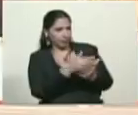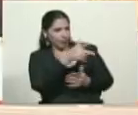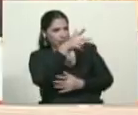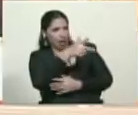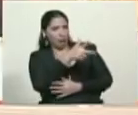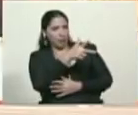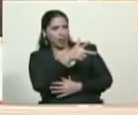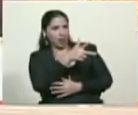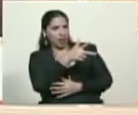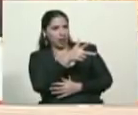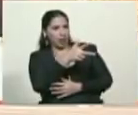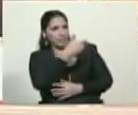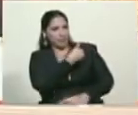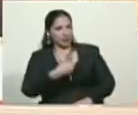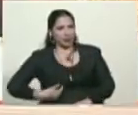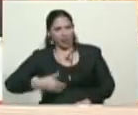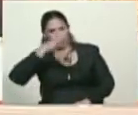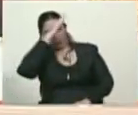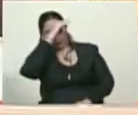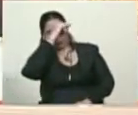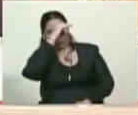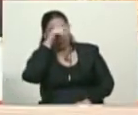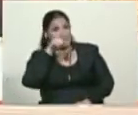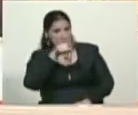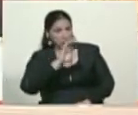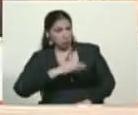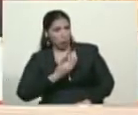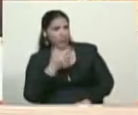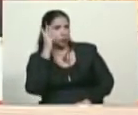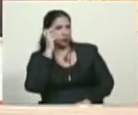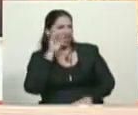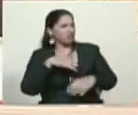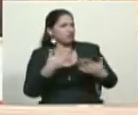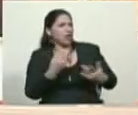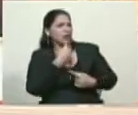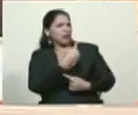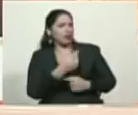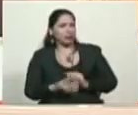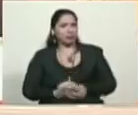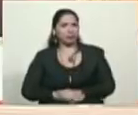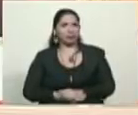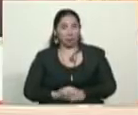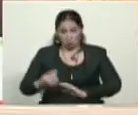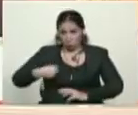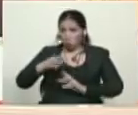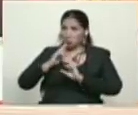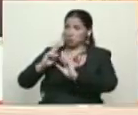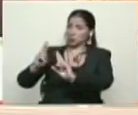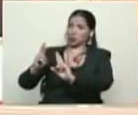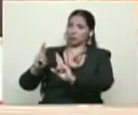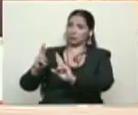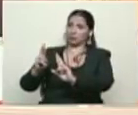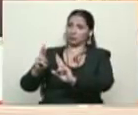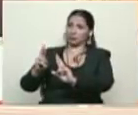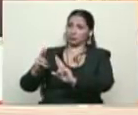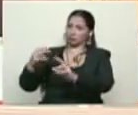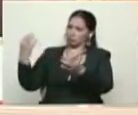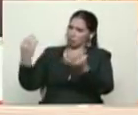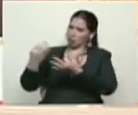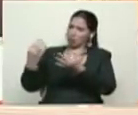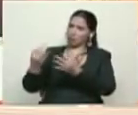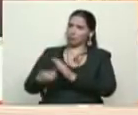al presidente Donald Trump y él lo escuchara, ¿qué le dijera? Y yo le dije mi